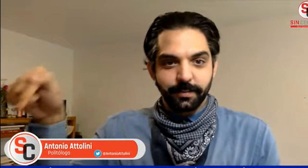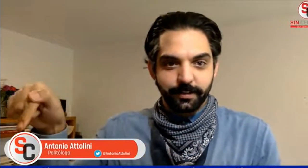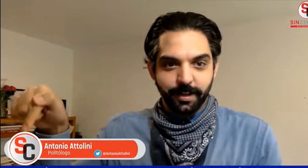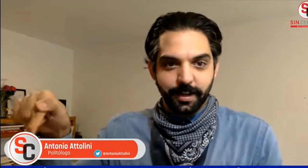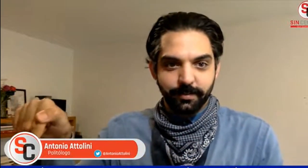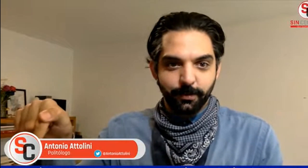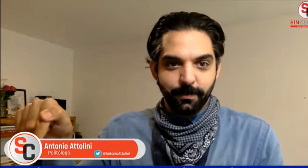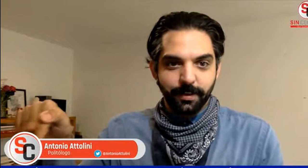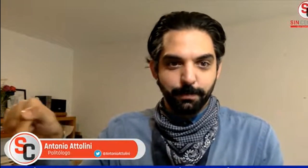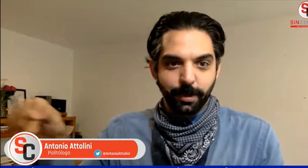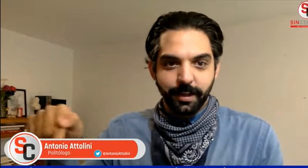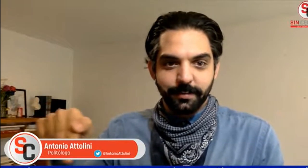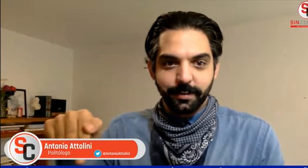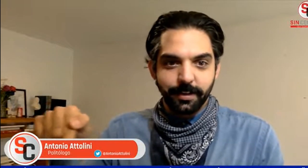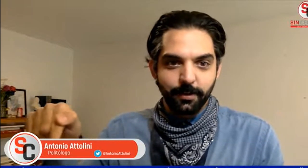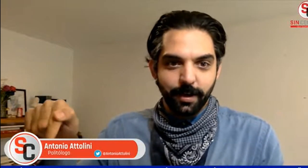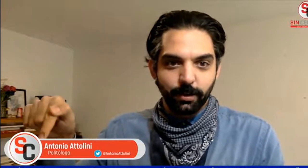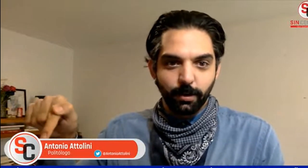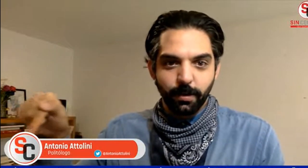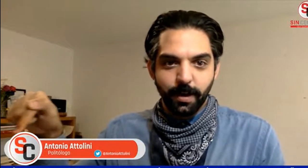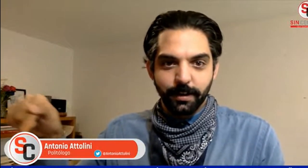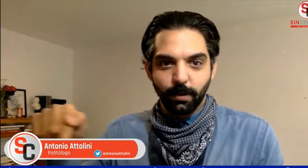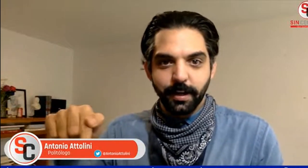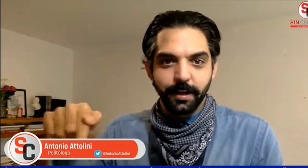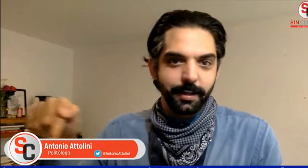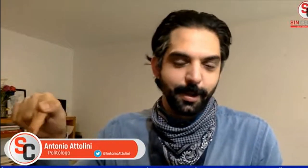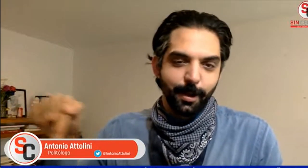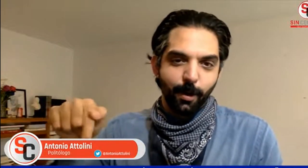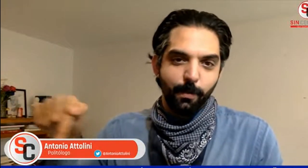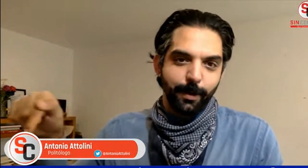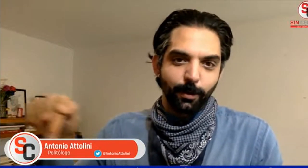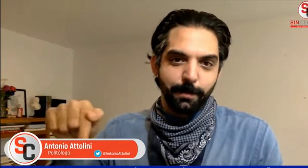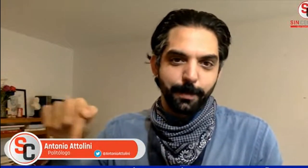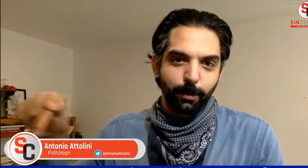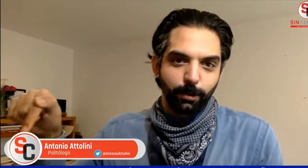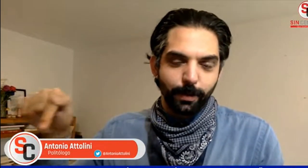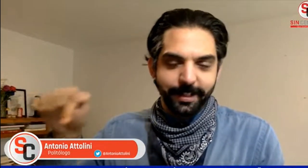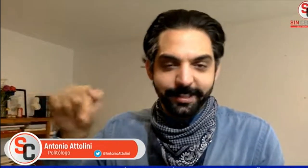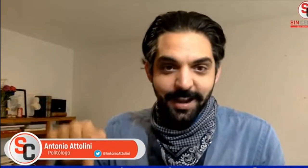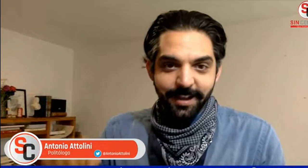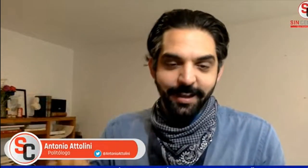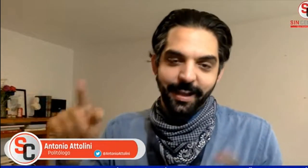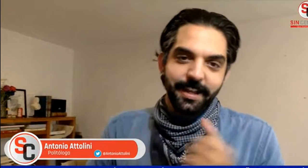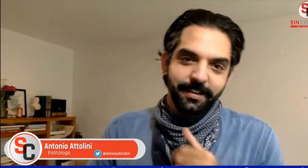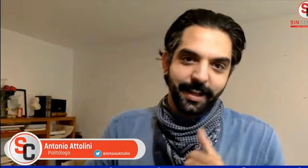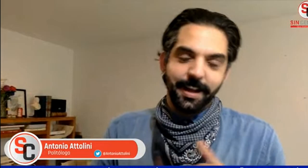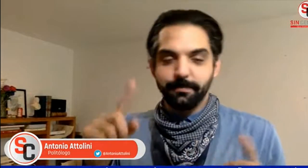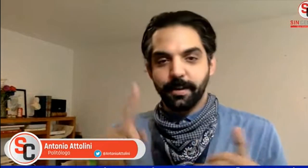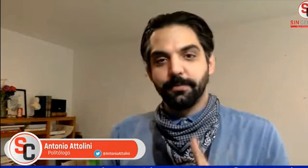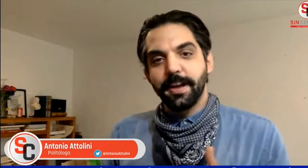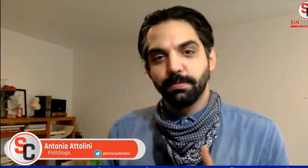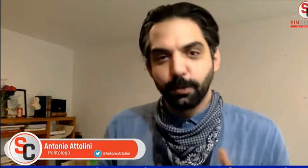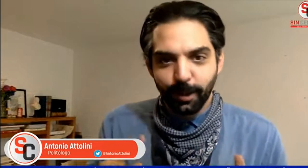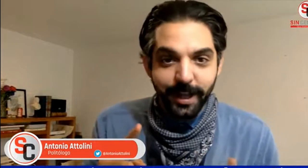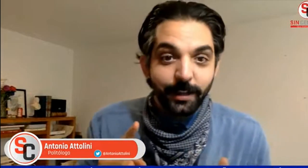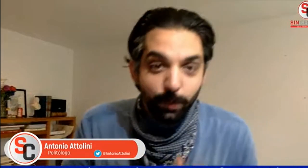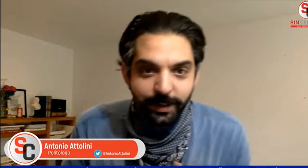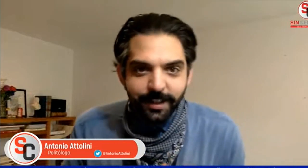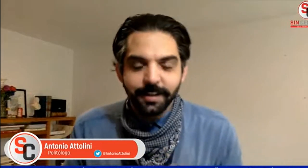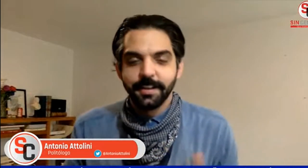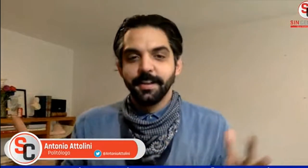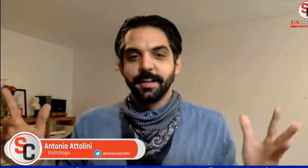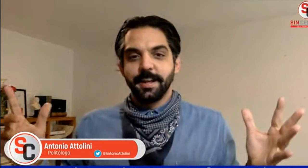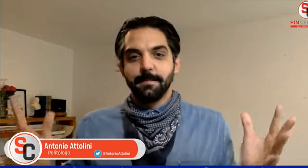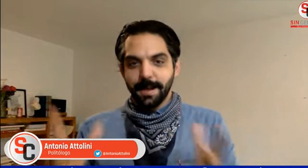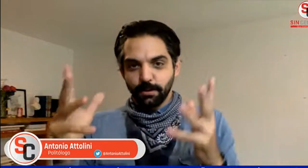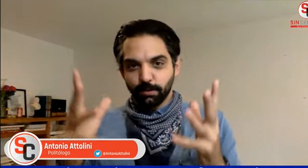Atolini, está seguramente por aquí el cintillo, Antonio Atolini, como Tole, pero con doble T, en Instagram, en Facebook y en